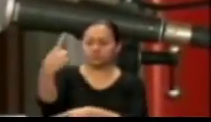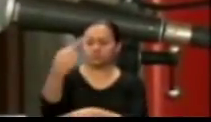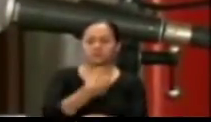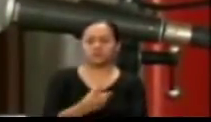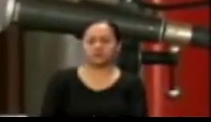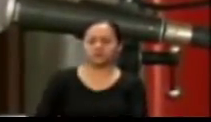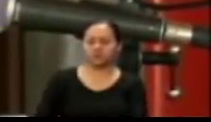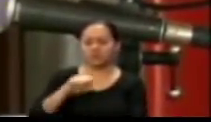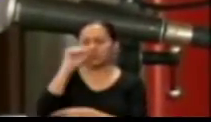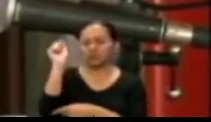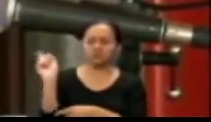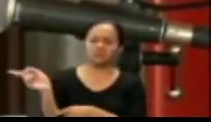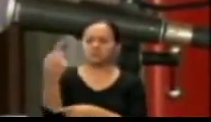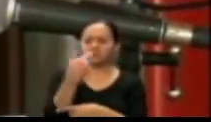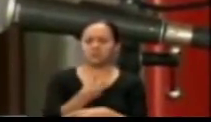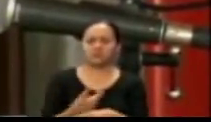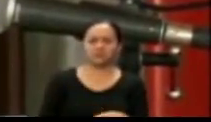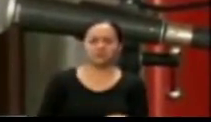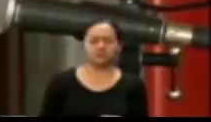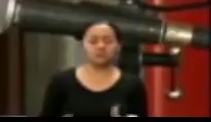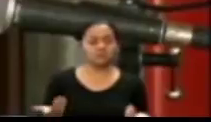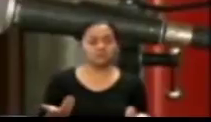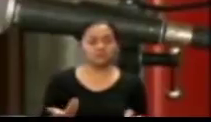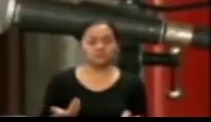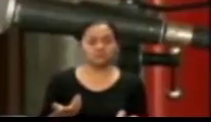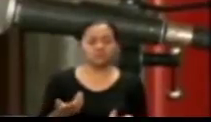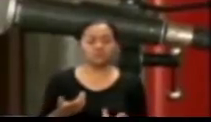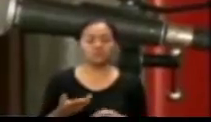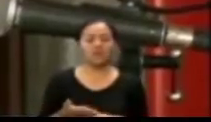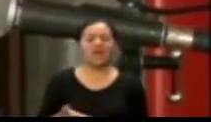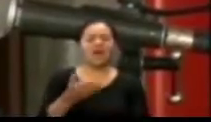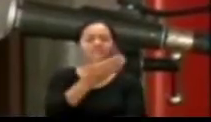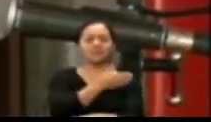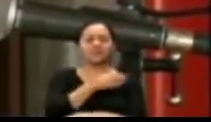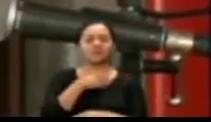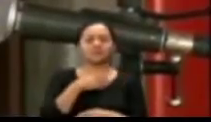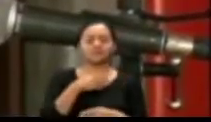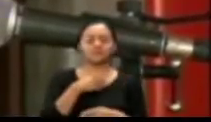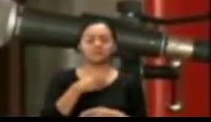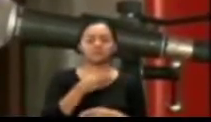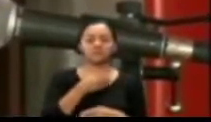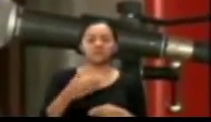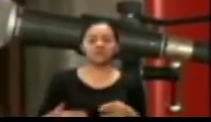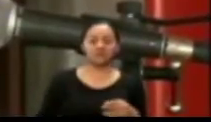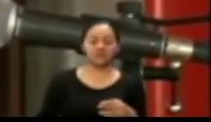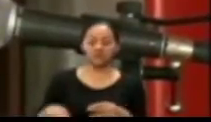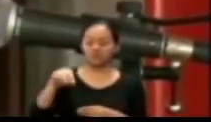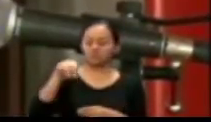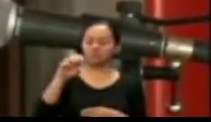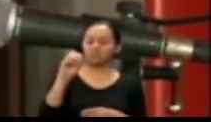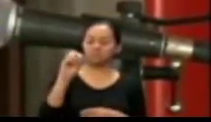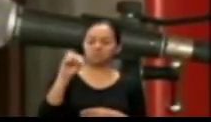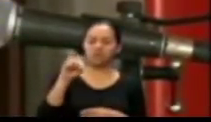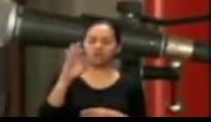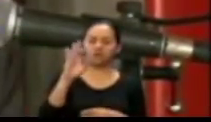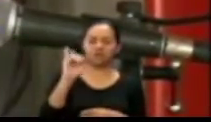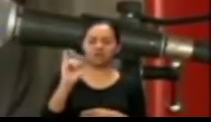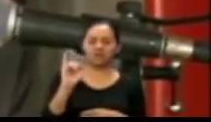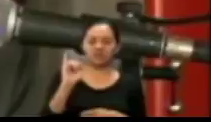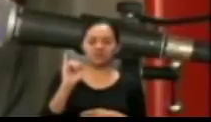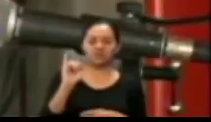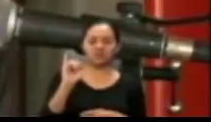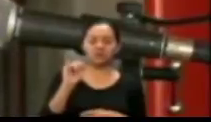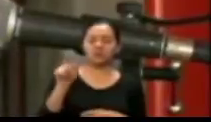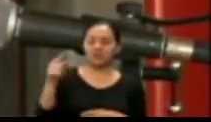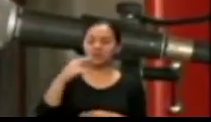en Italia, donde los presidentes, actualmente tenemos el presidente Renzi, pero antes Monti, antes Letta y antes Monti, son expresiones, obviamente, no